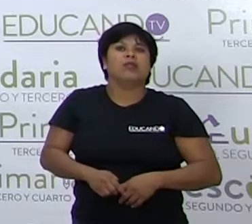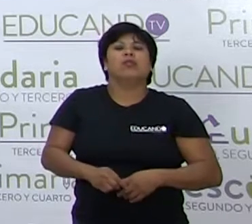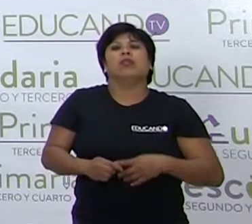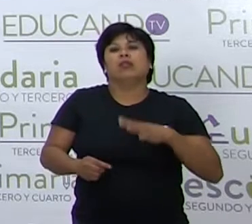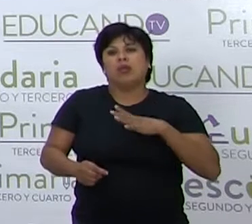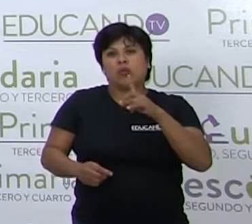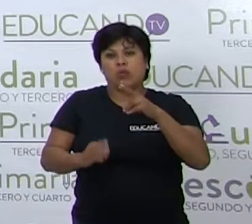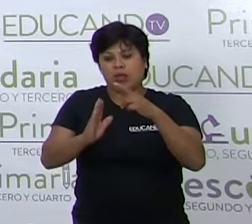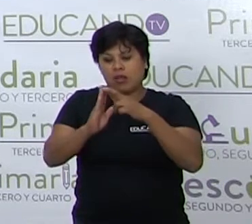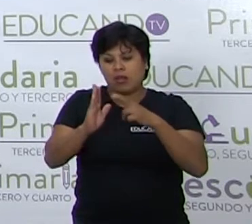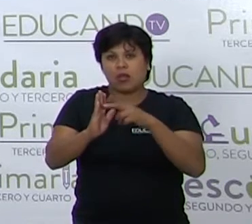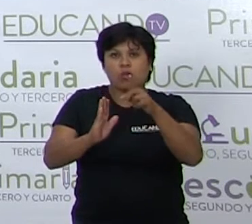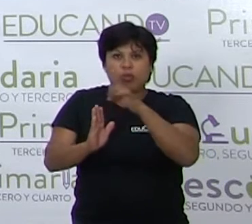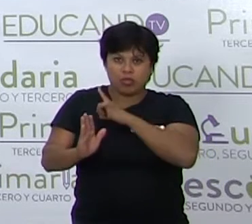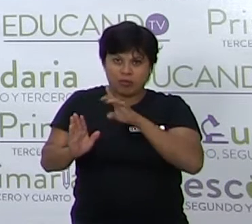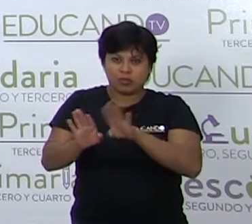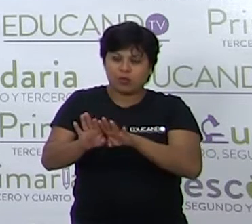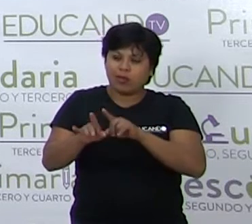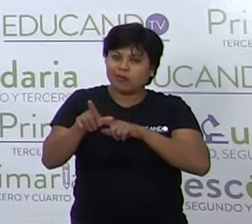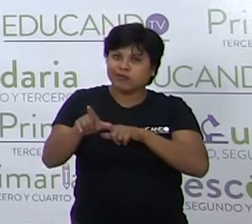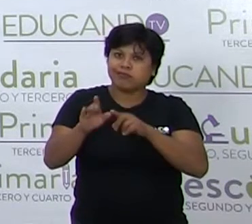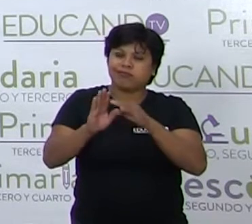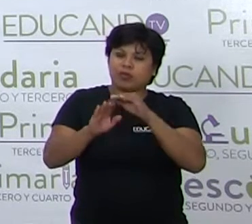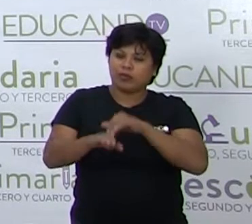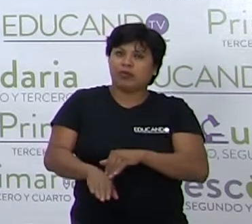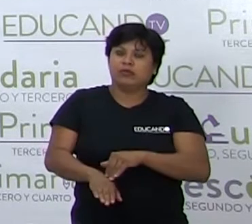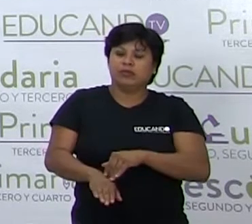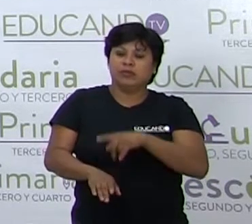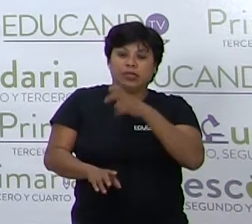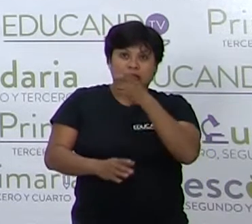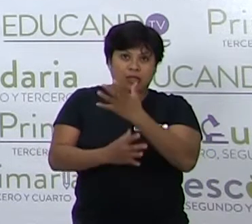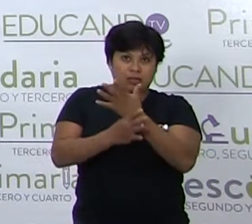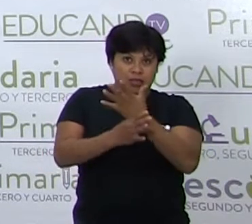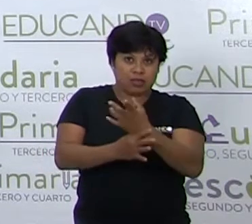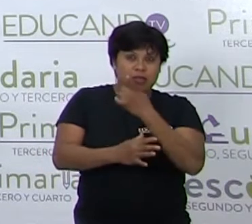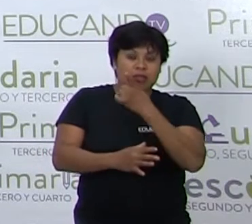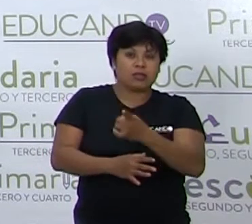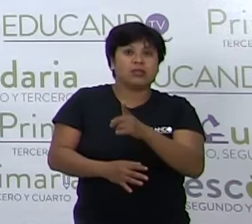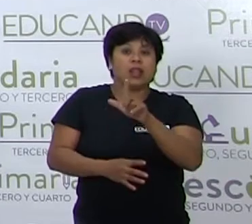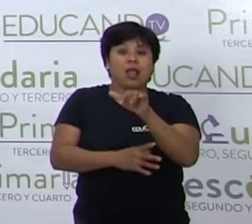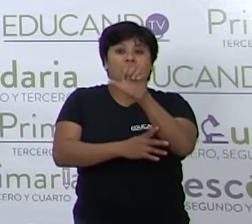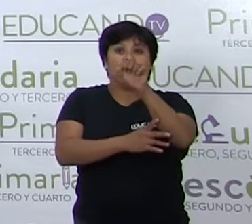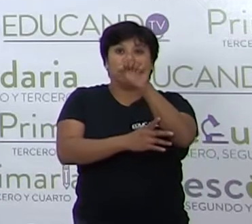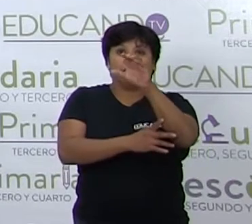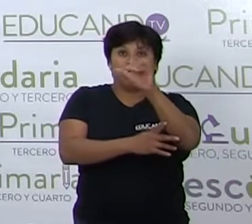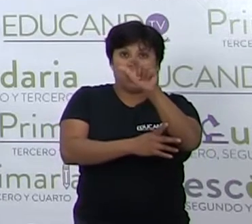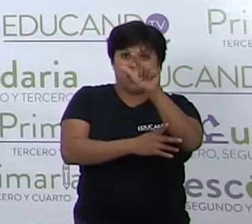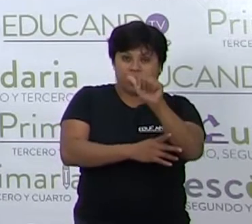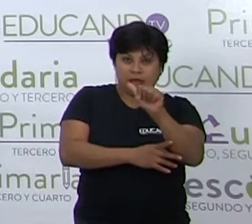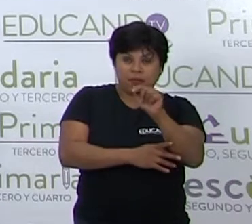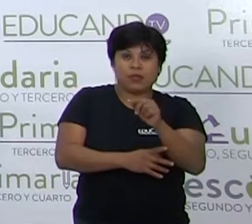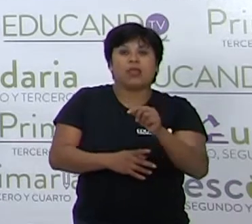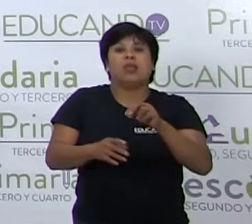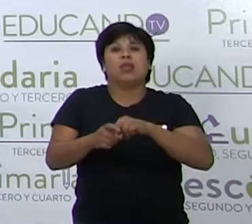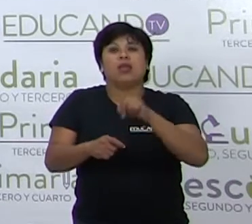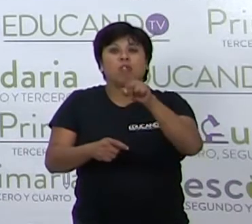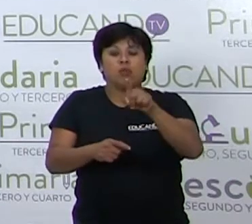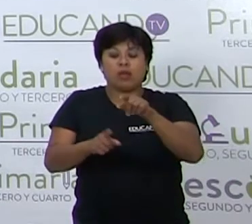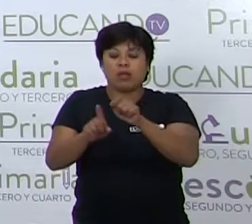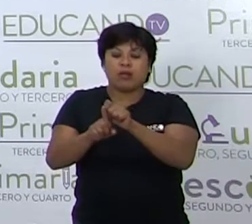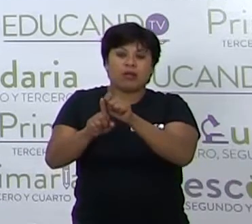que debes de seguir. Dice así, la escala en una